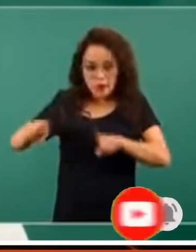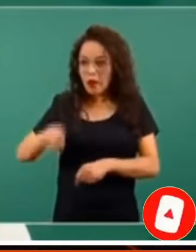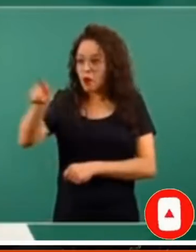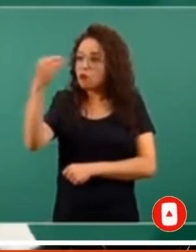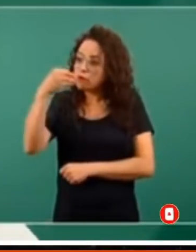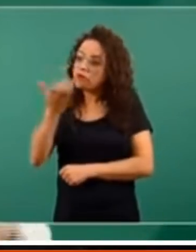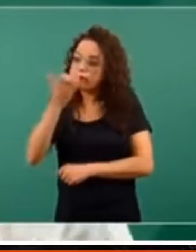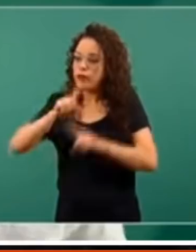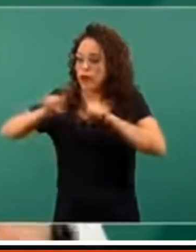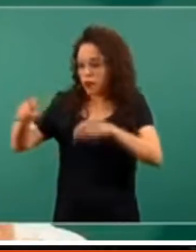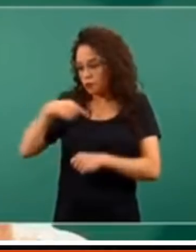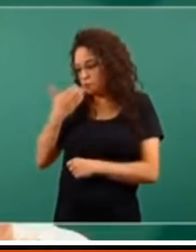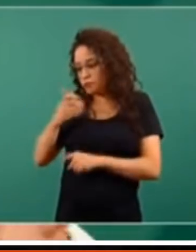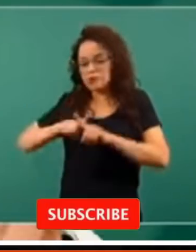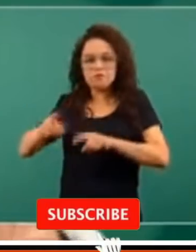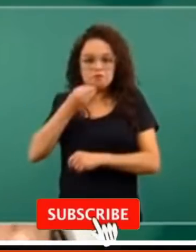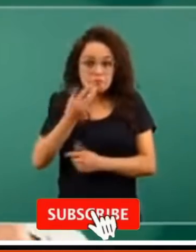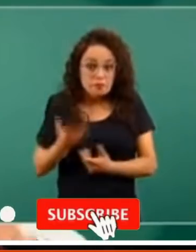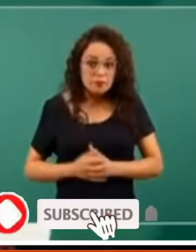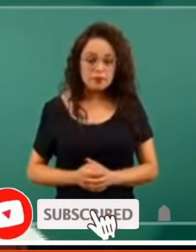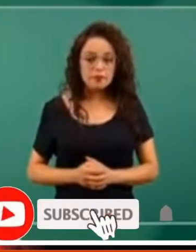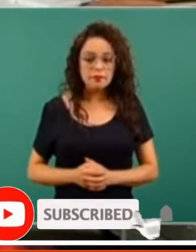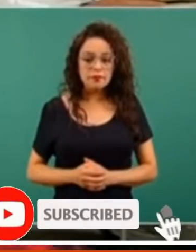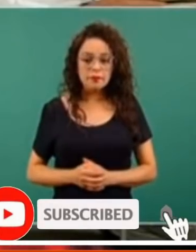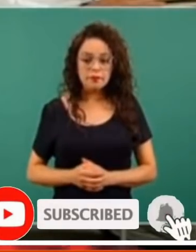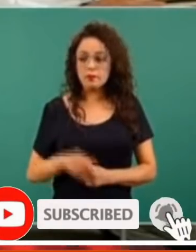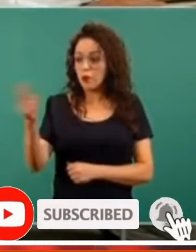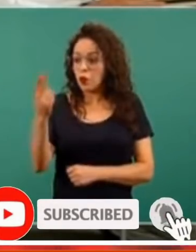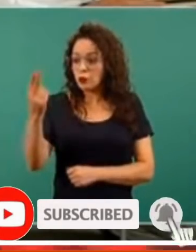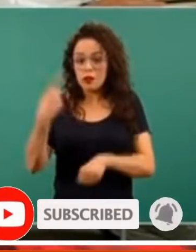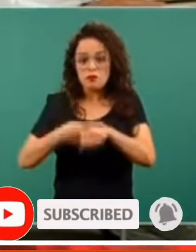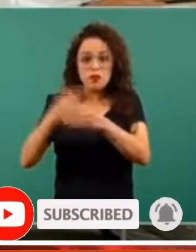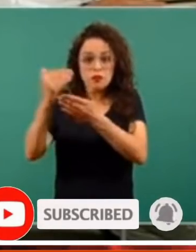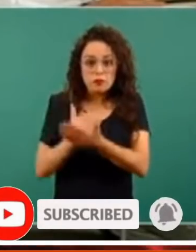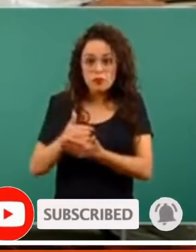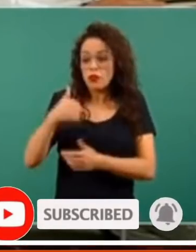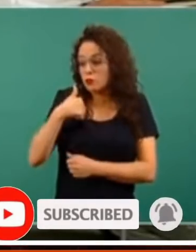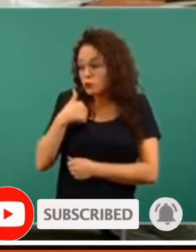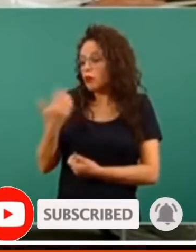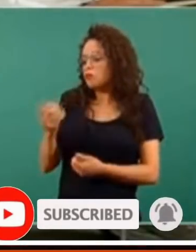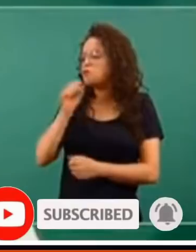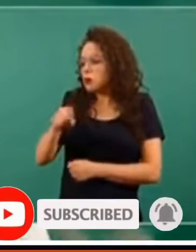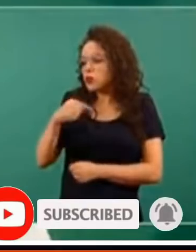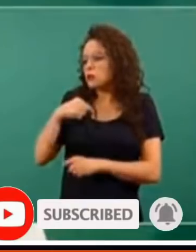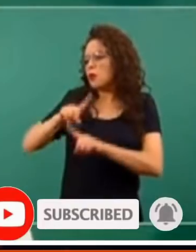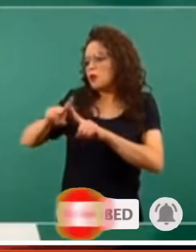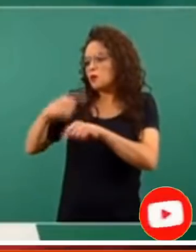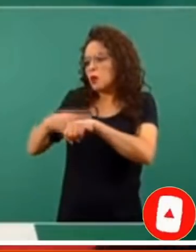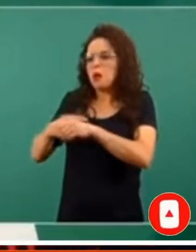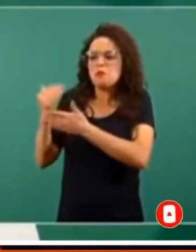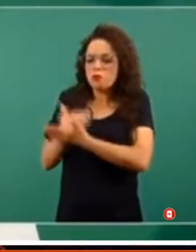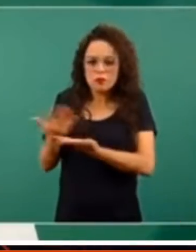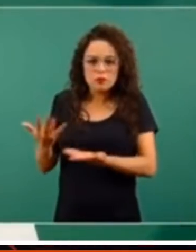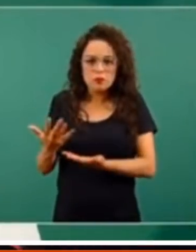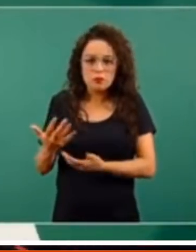alimentación, yo tengo otra alimentación, usted tiene, ojalá, pocos padecimientos, yo tengo, ojalá, pocos padecimientos, cada uno somos